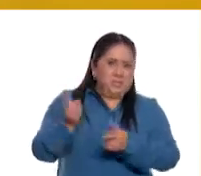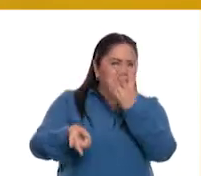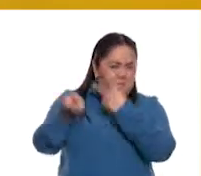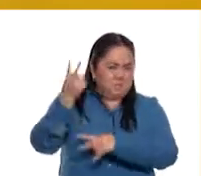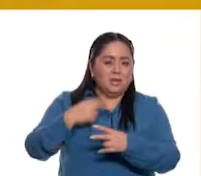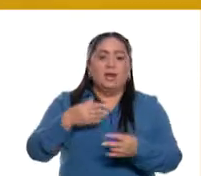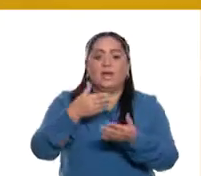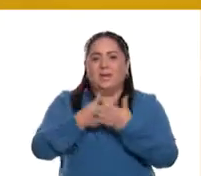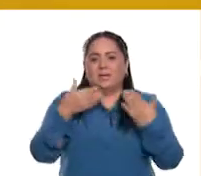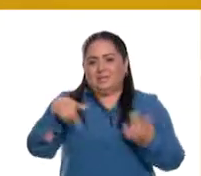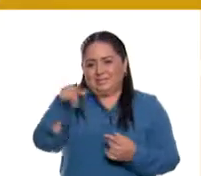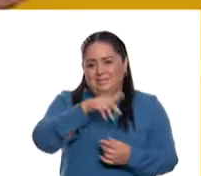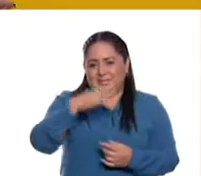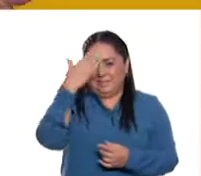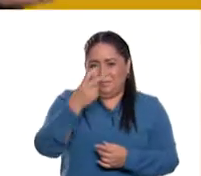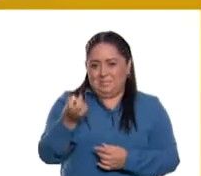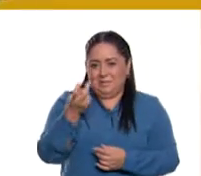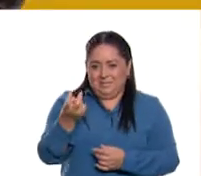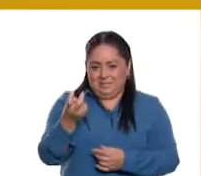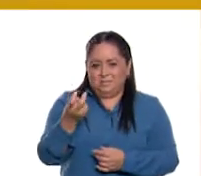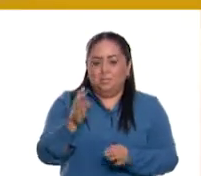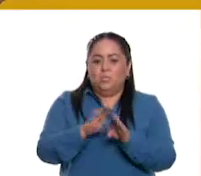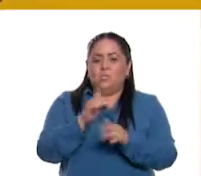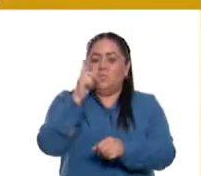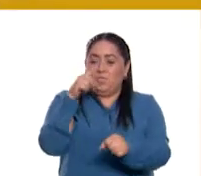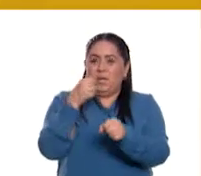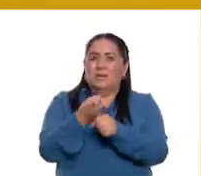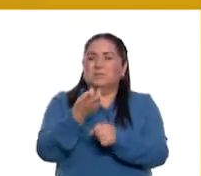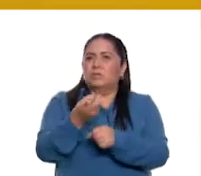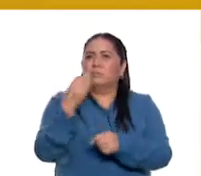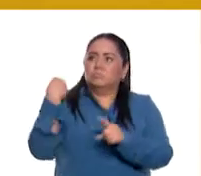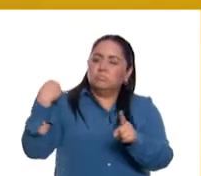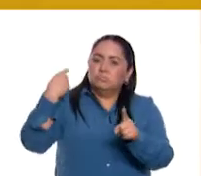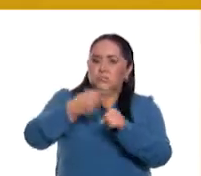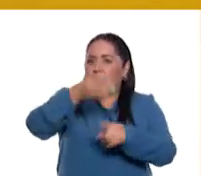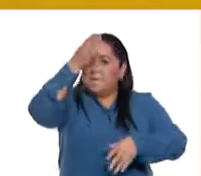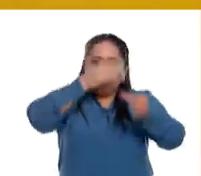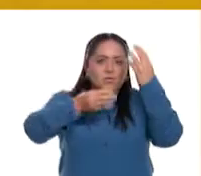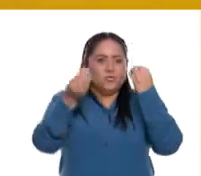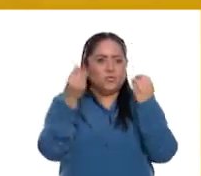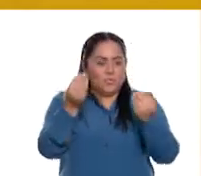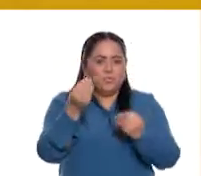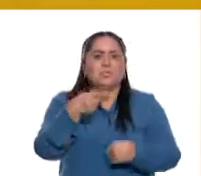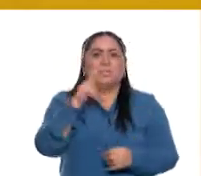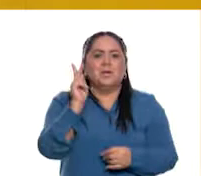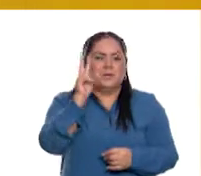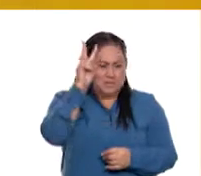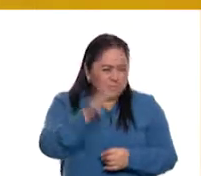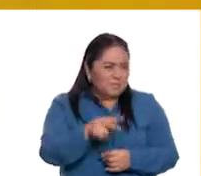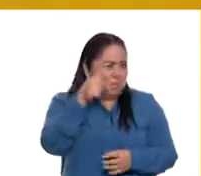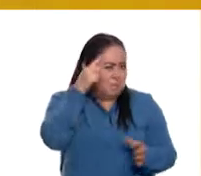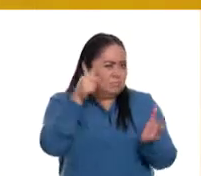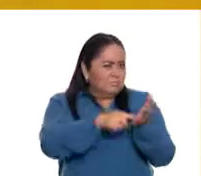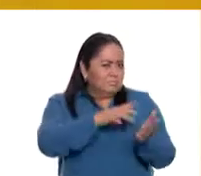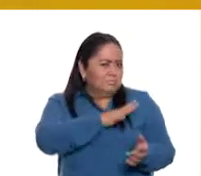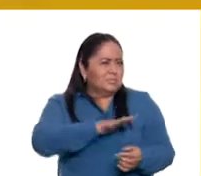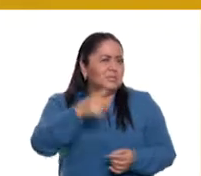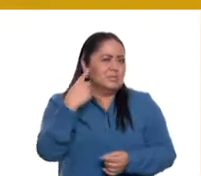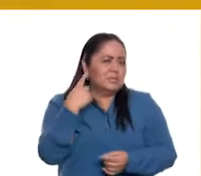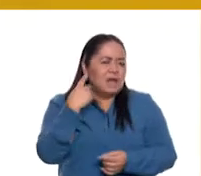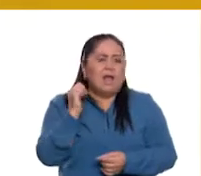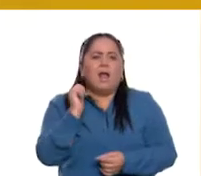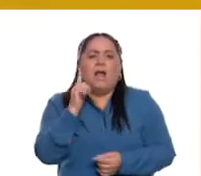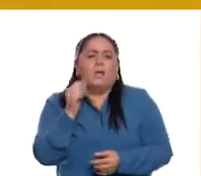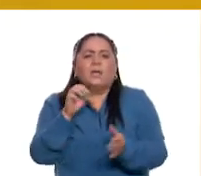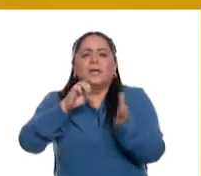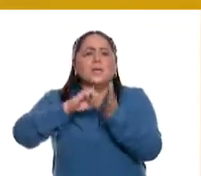llegan, tomando en cuenta que este ha sido un año de grandes aprendizajes para todos, creo que sería increíble escuchar algunos de